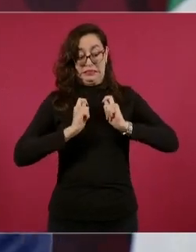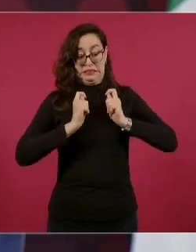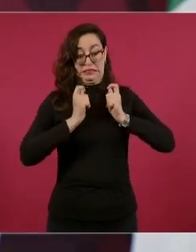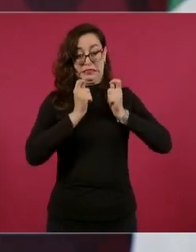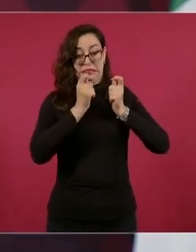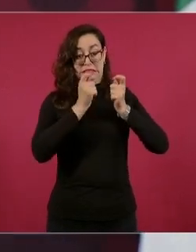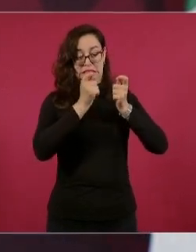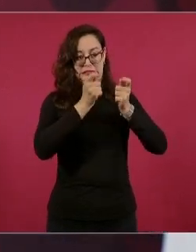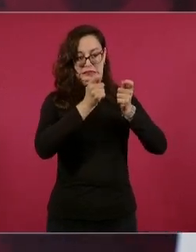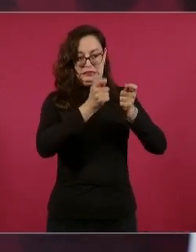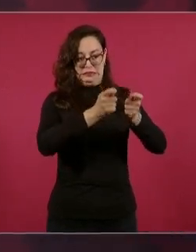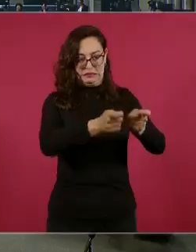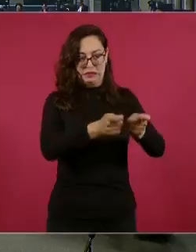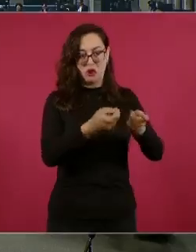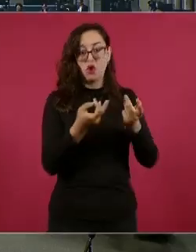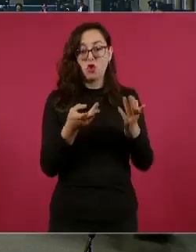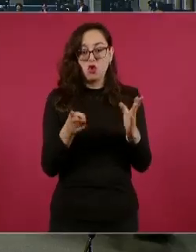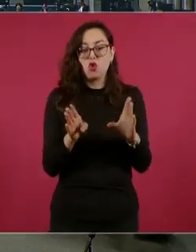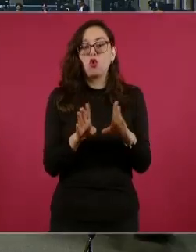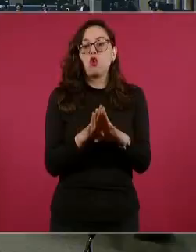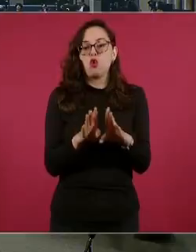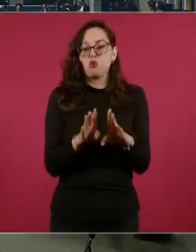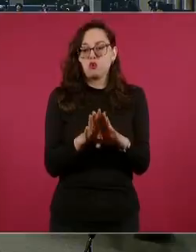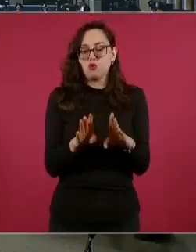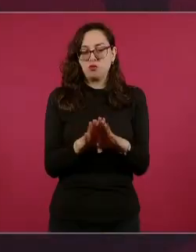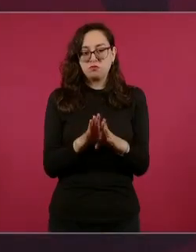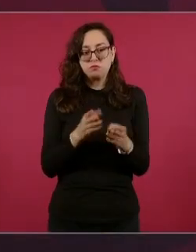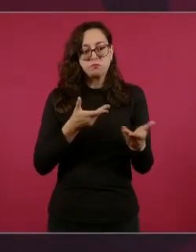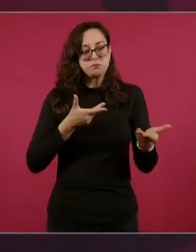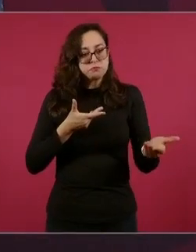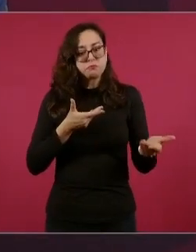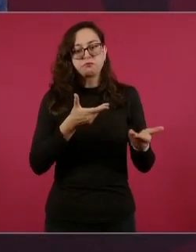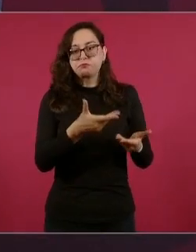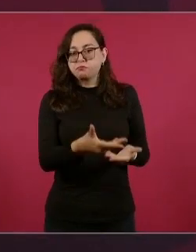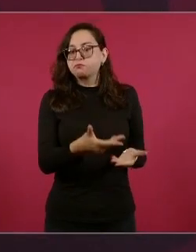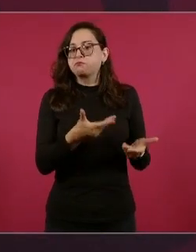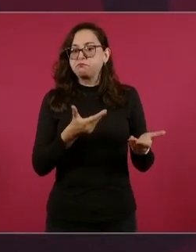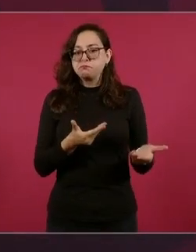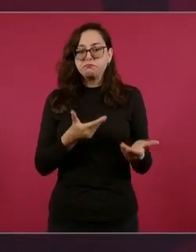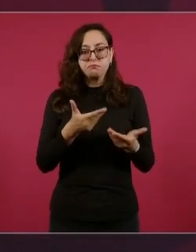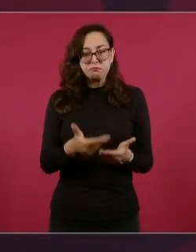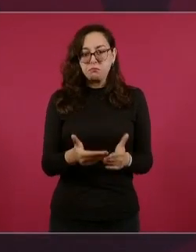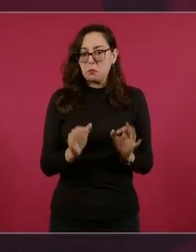y está embonando muy bien